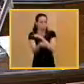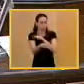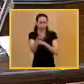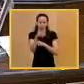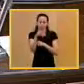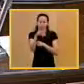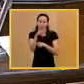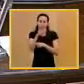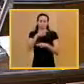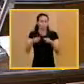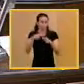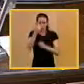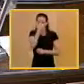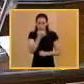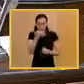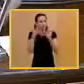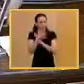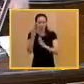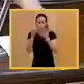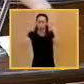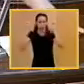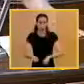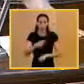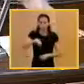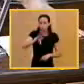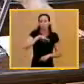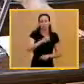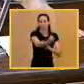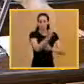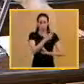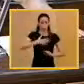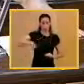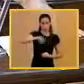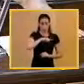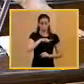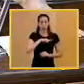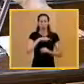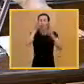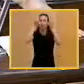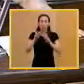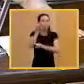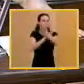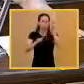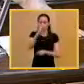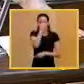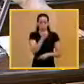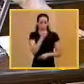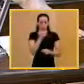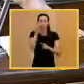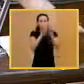aprobarla. Puede contar siempre con el apoyo del BNG. Reprobamos la utilización del problema terrorista como arma de